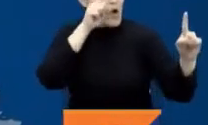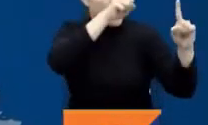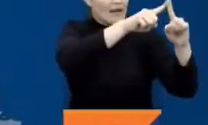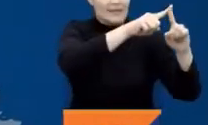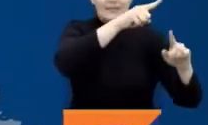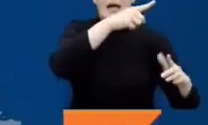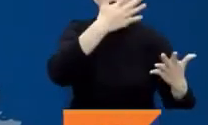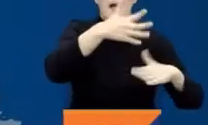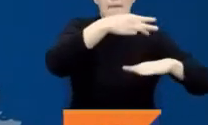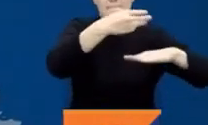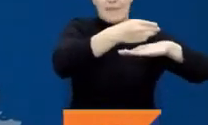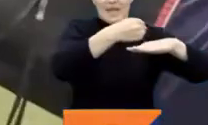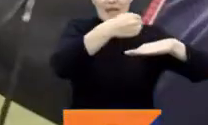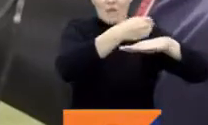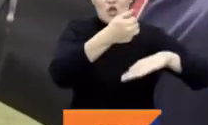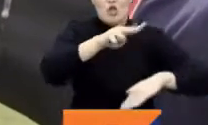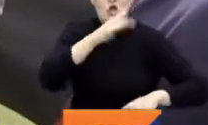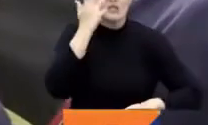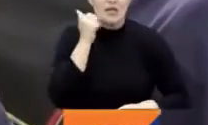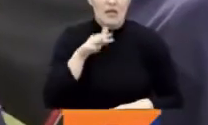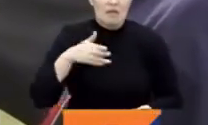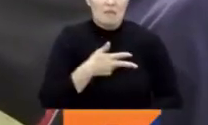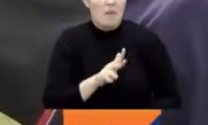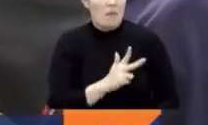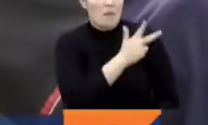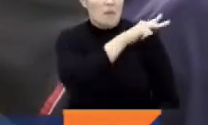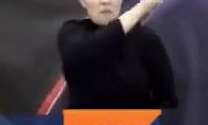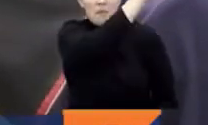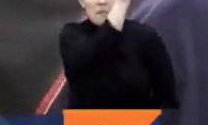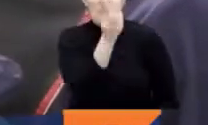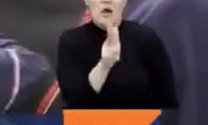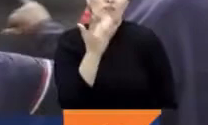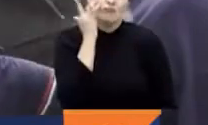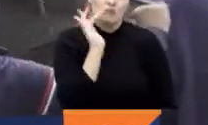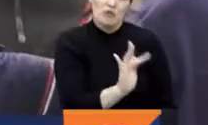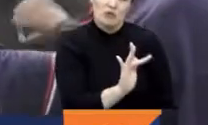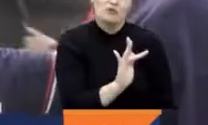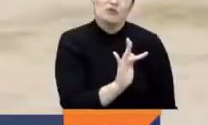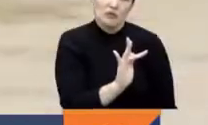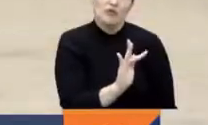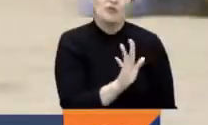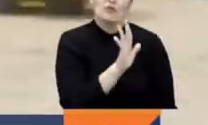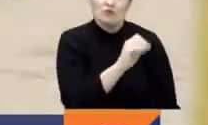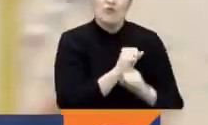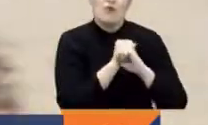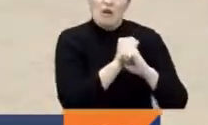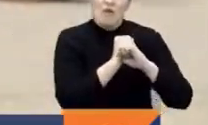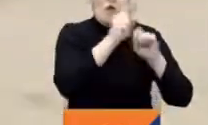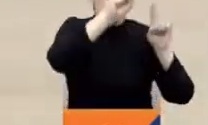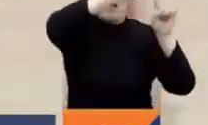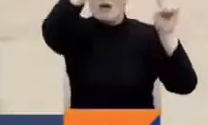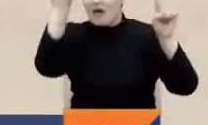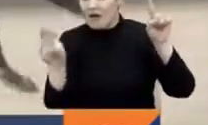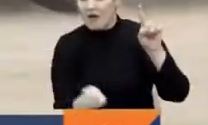Duró 12 días para llegar entre la cuarentena y el viaje. Pobrecito, le tiene que haber dado un poco.